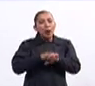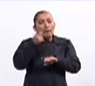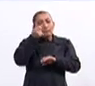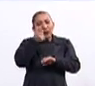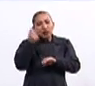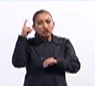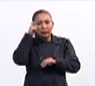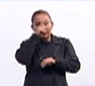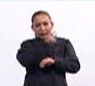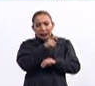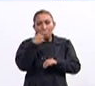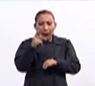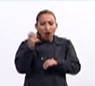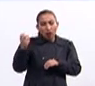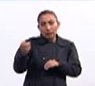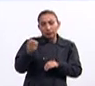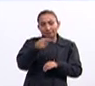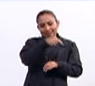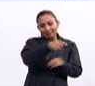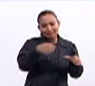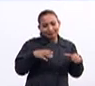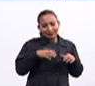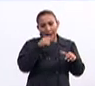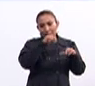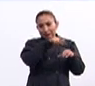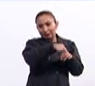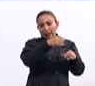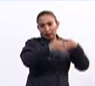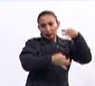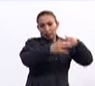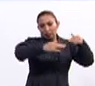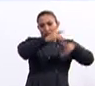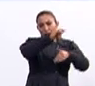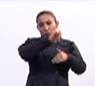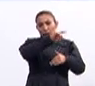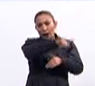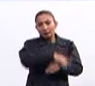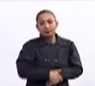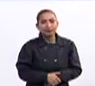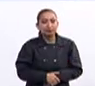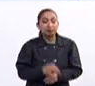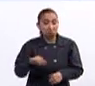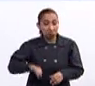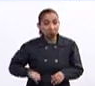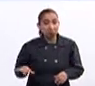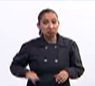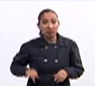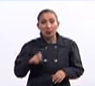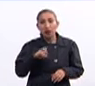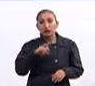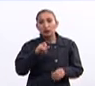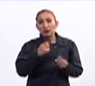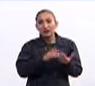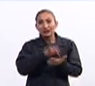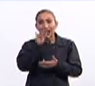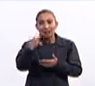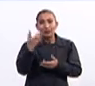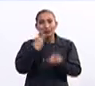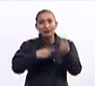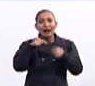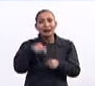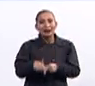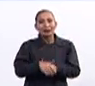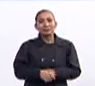menos complejas, pero para eso precisamente responden los tribunales Así es. electorales. Muy bien, pues interesantísimo, Mauricio. Muchísimas gracias por